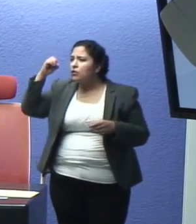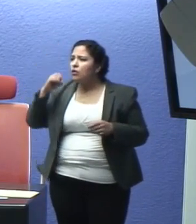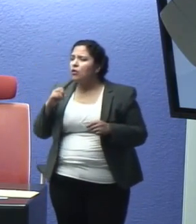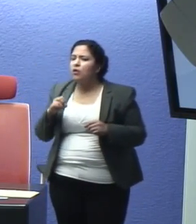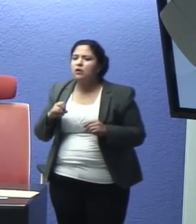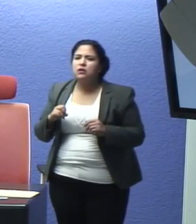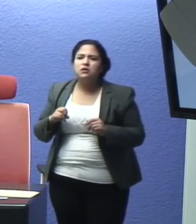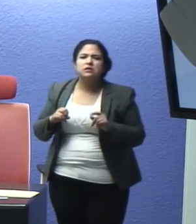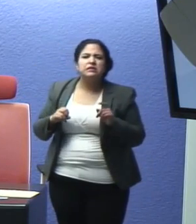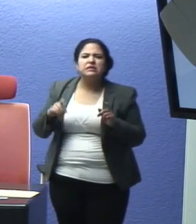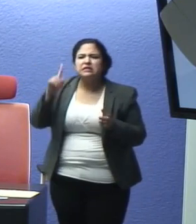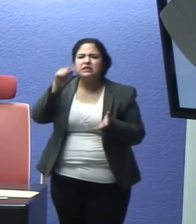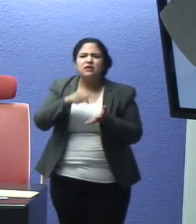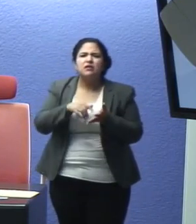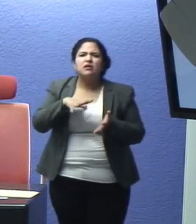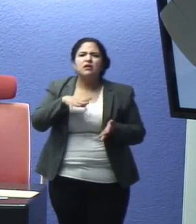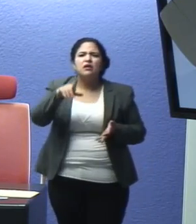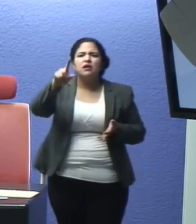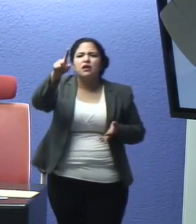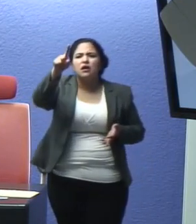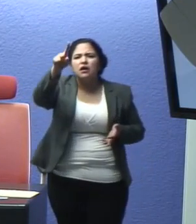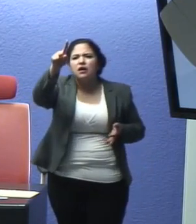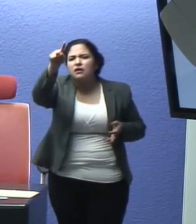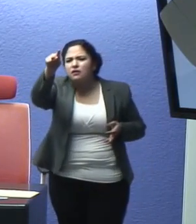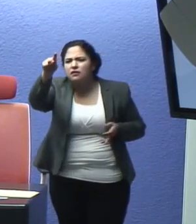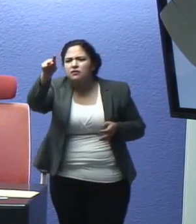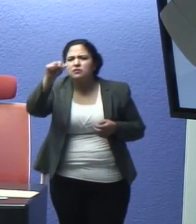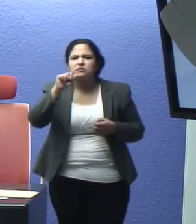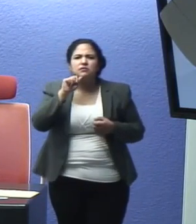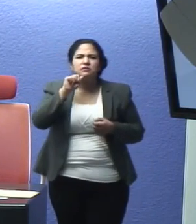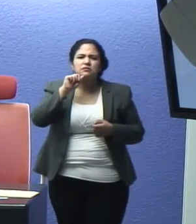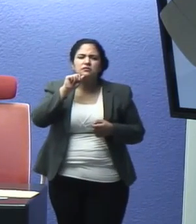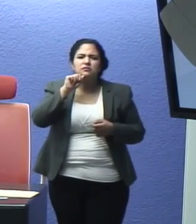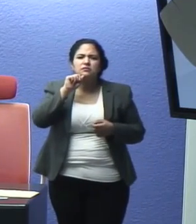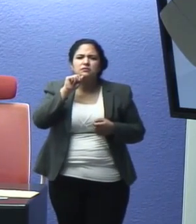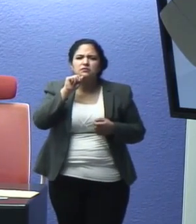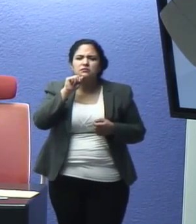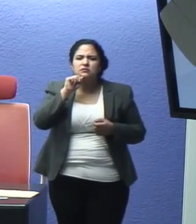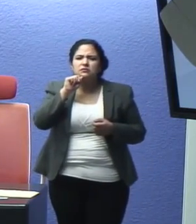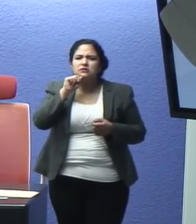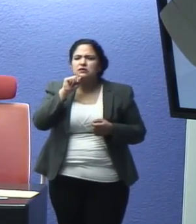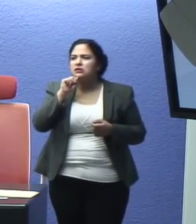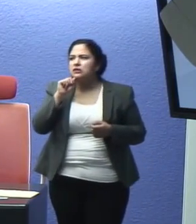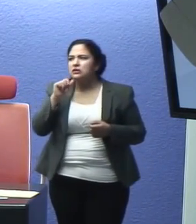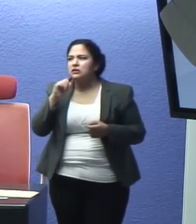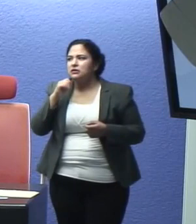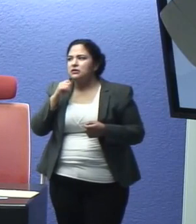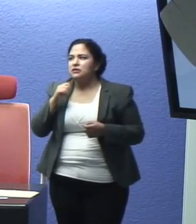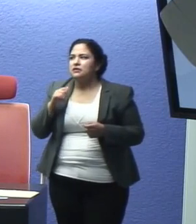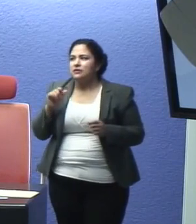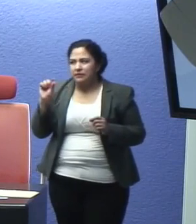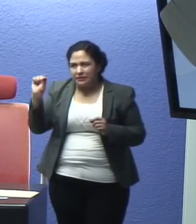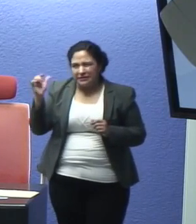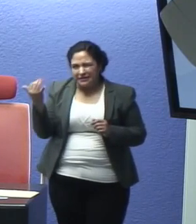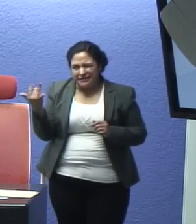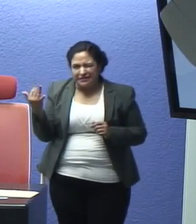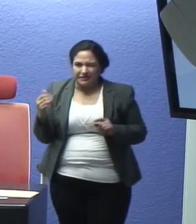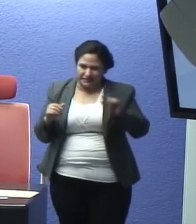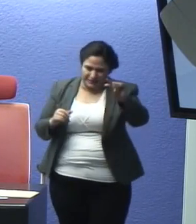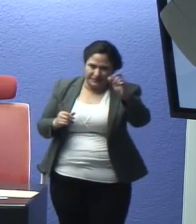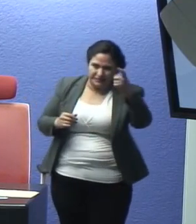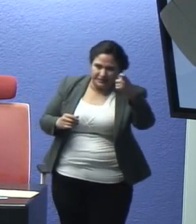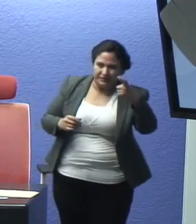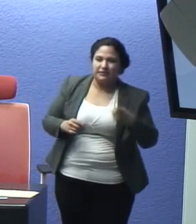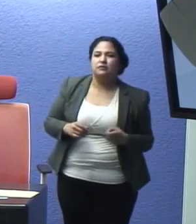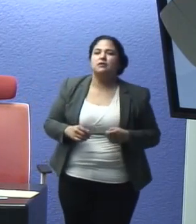pero es que había uno allá atrás desde hace ratito, entonces, no es que no quiera, ahorita.